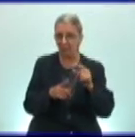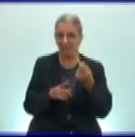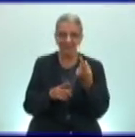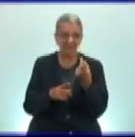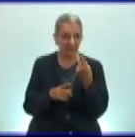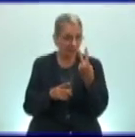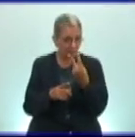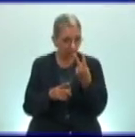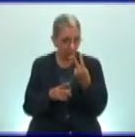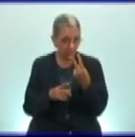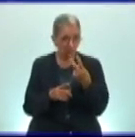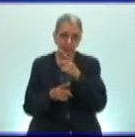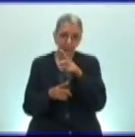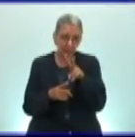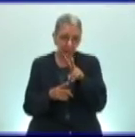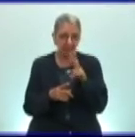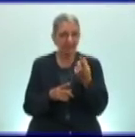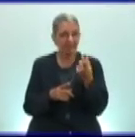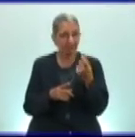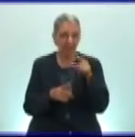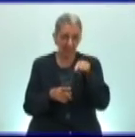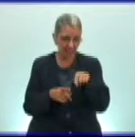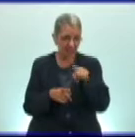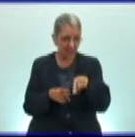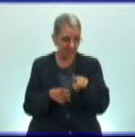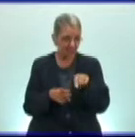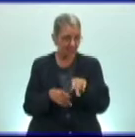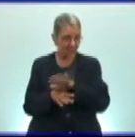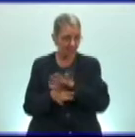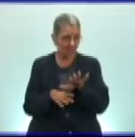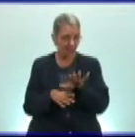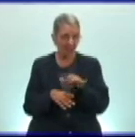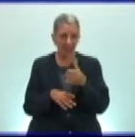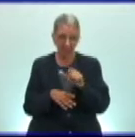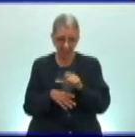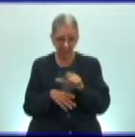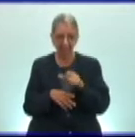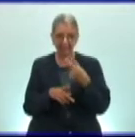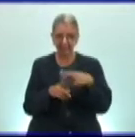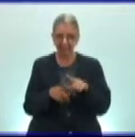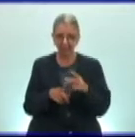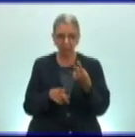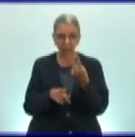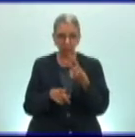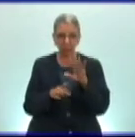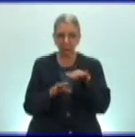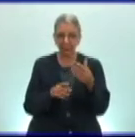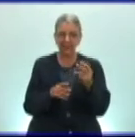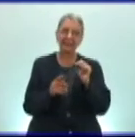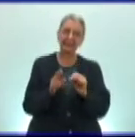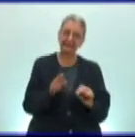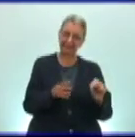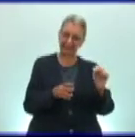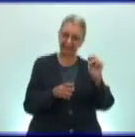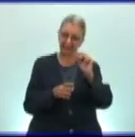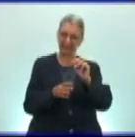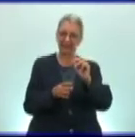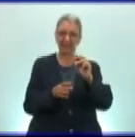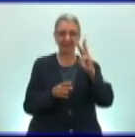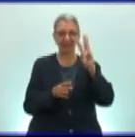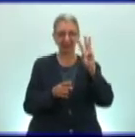electrones en su envoltura. Por supuesto, los otros 2 electrones se ubican entonces en el